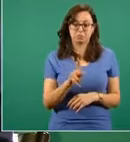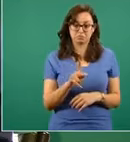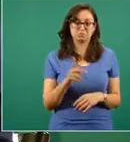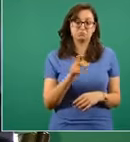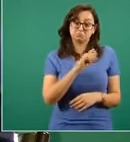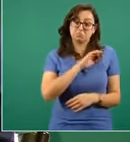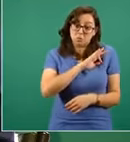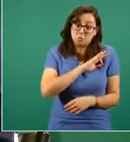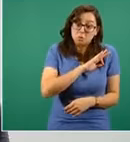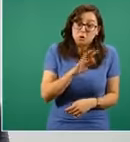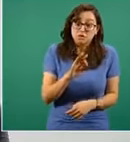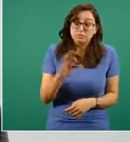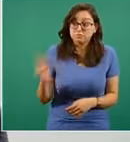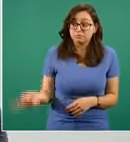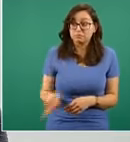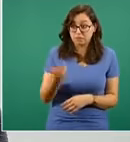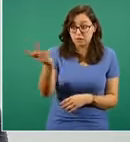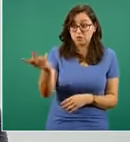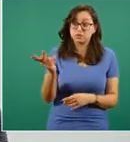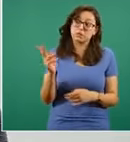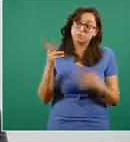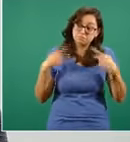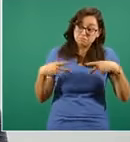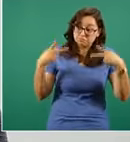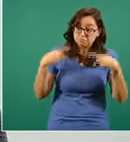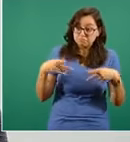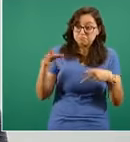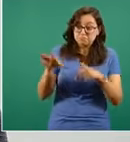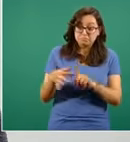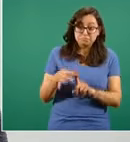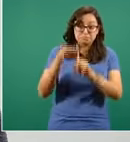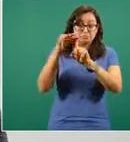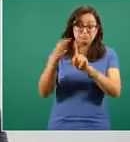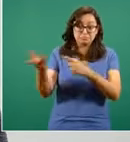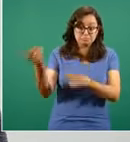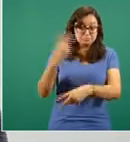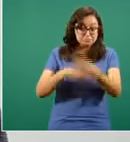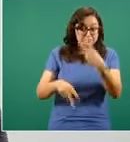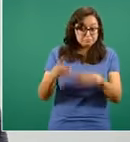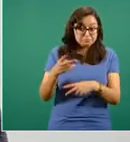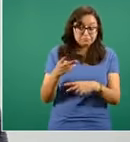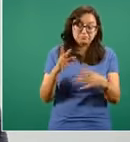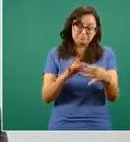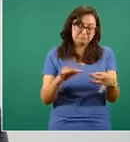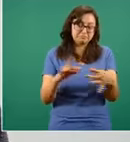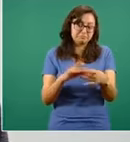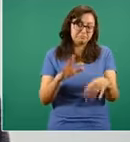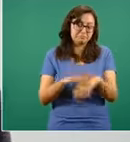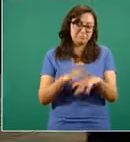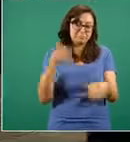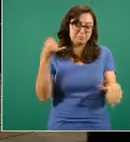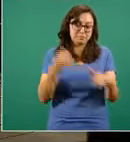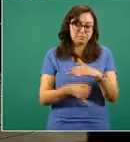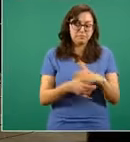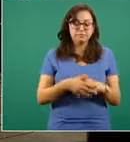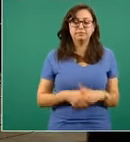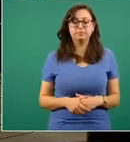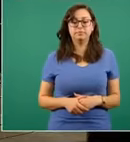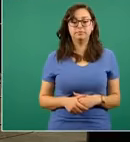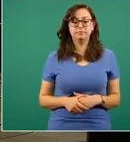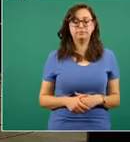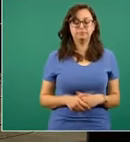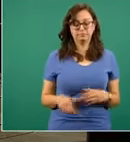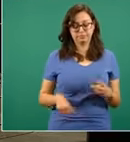lo podemos ver cuando esta persona que sea designada nos comente un poco más al respecto. En relación